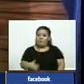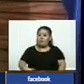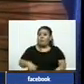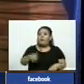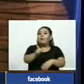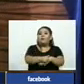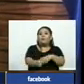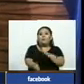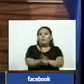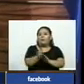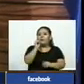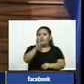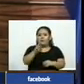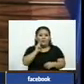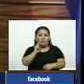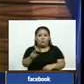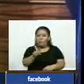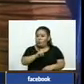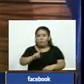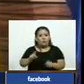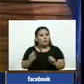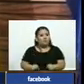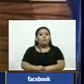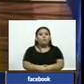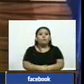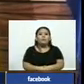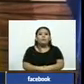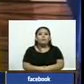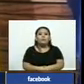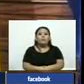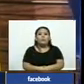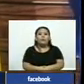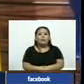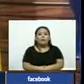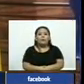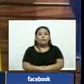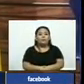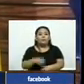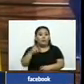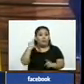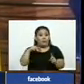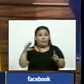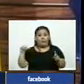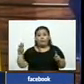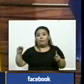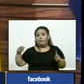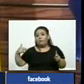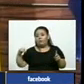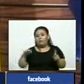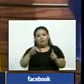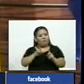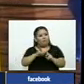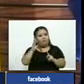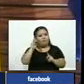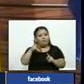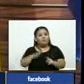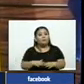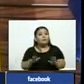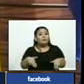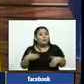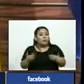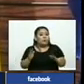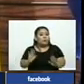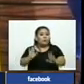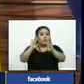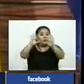Adriana Salvatierra, responde que es inaplicable. Queda claro que el señor Camacho está impulsando una aventura golpista, que por